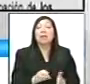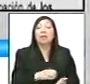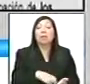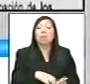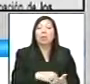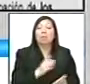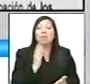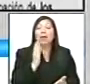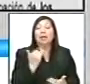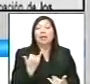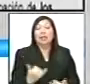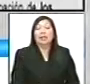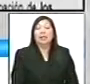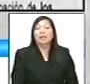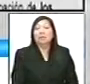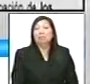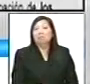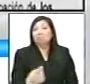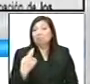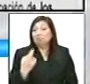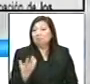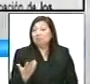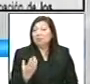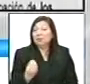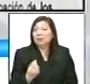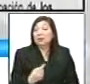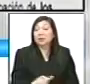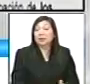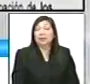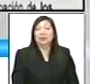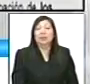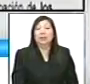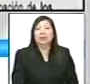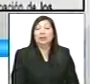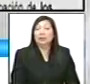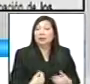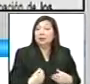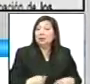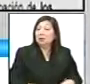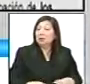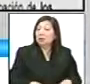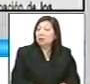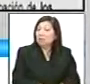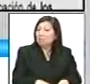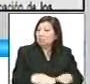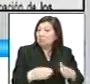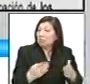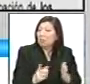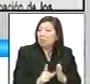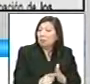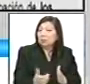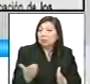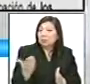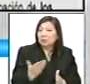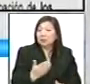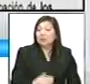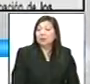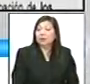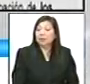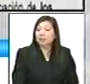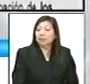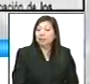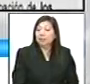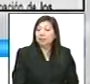de la República. Por una razón, presidenta, porque incluso tenemos un debate abierto que además va a venir luego, ¿no? Que